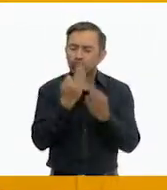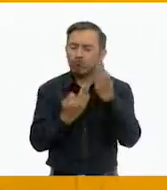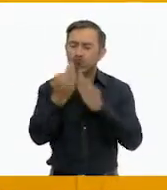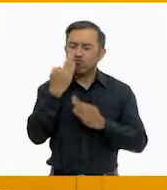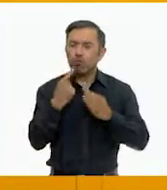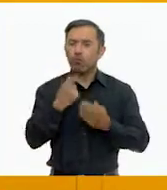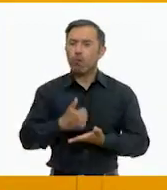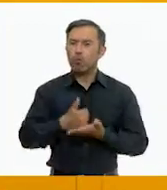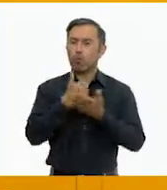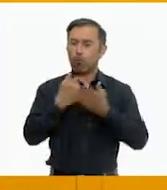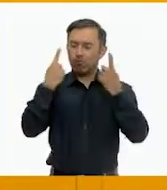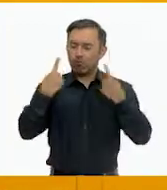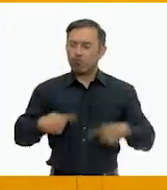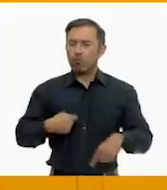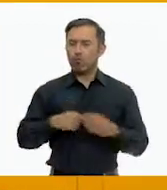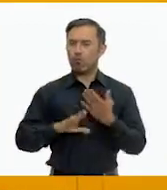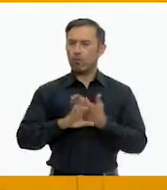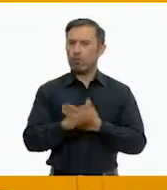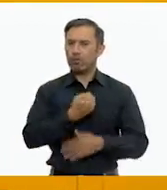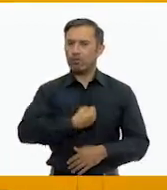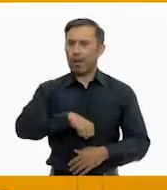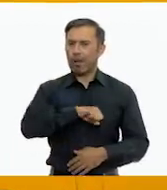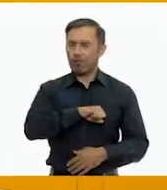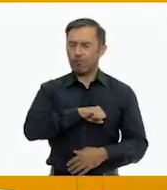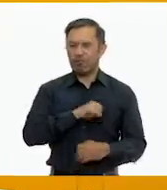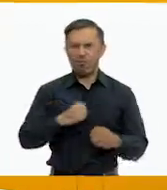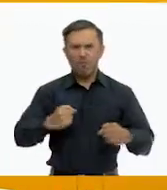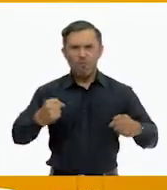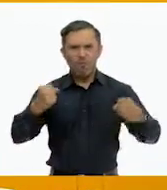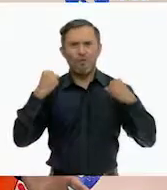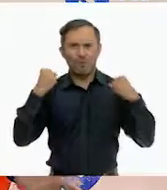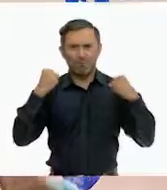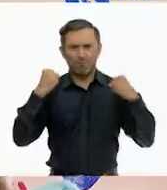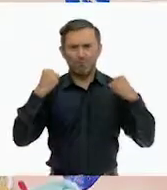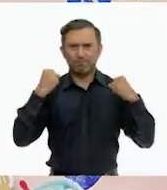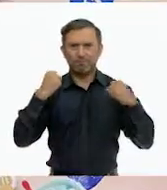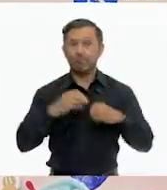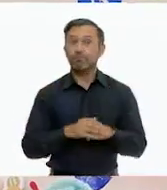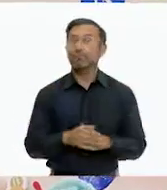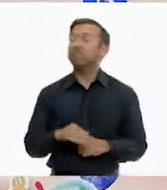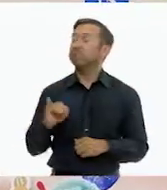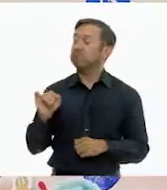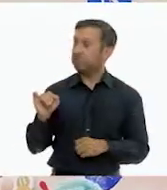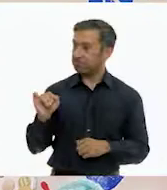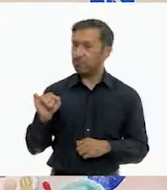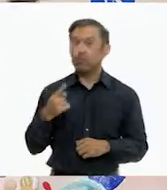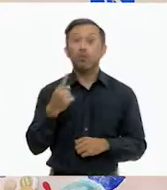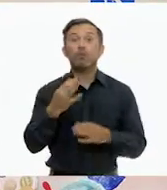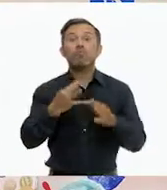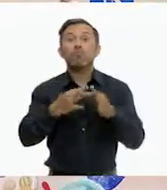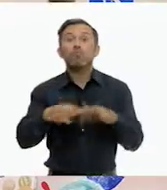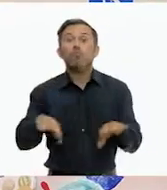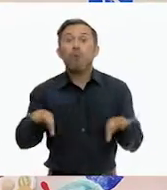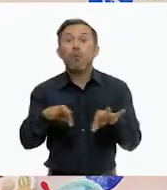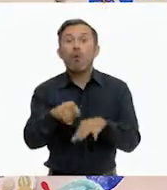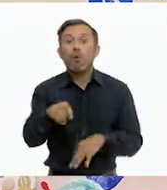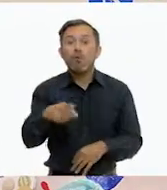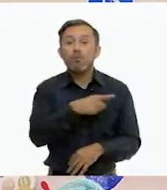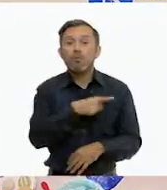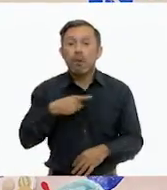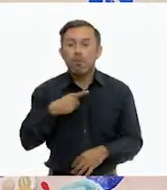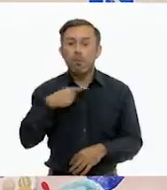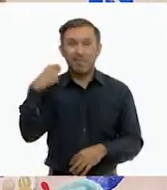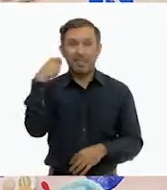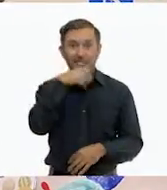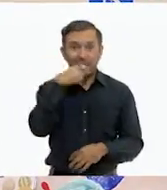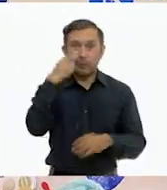permiten mantenernos fuertes y sano. Así es importante llevar a cabo nuestros hábitos de